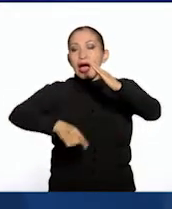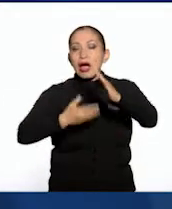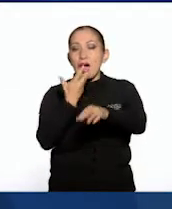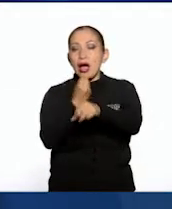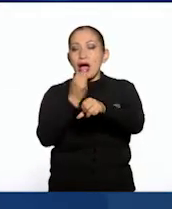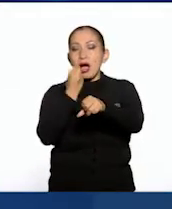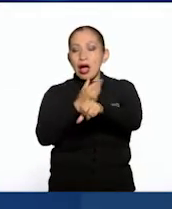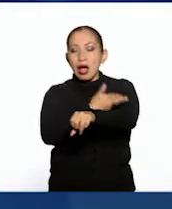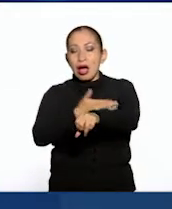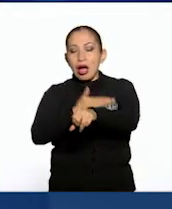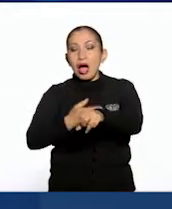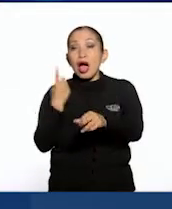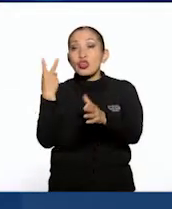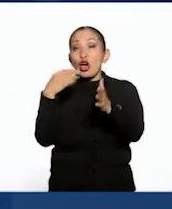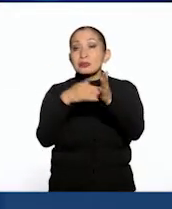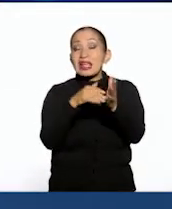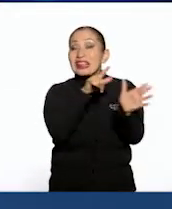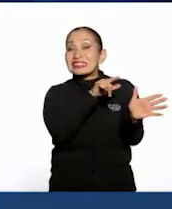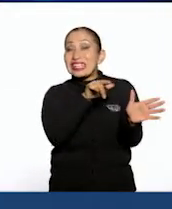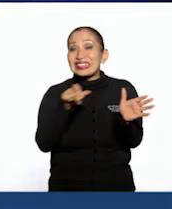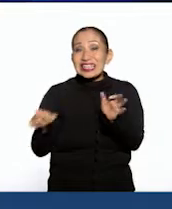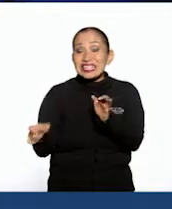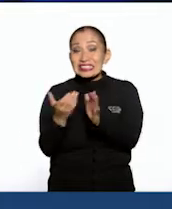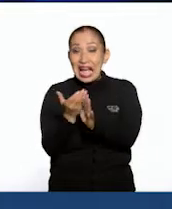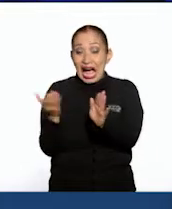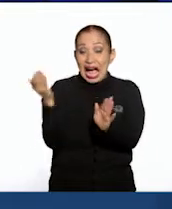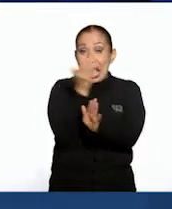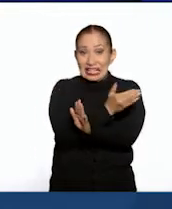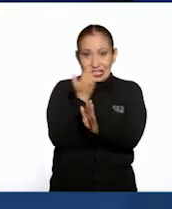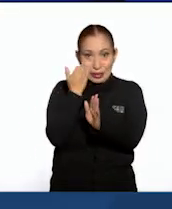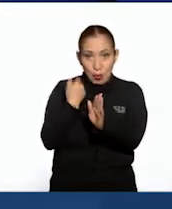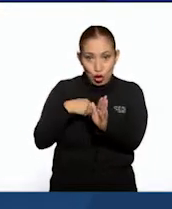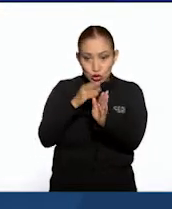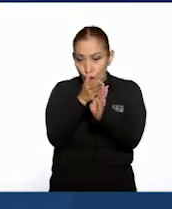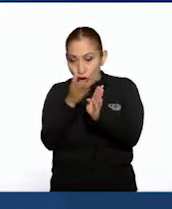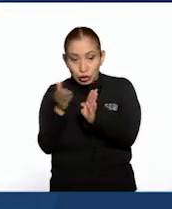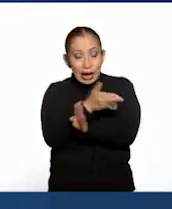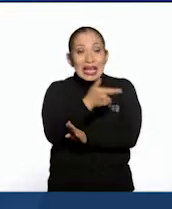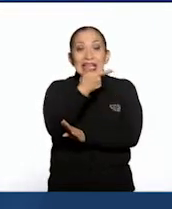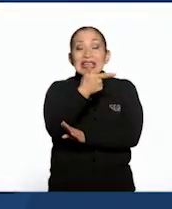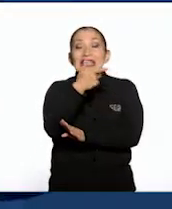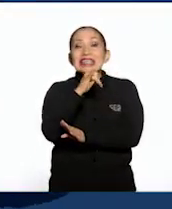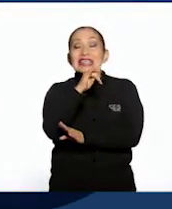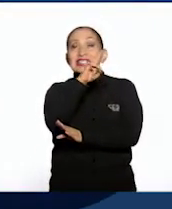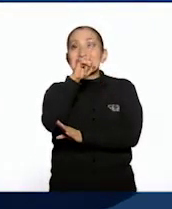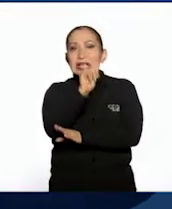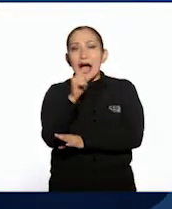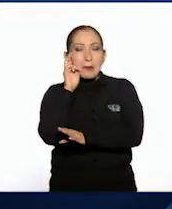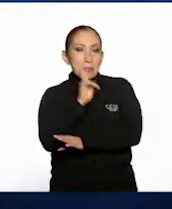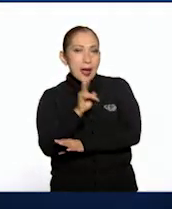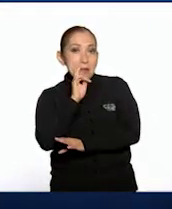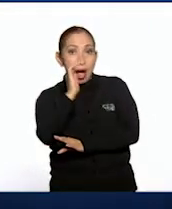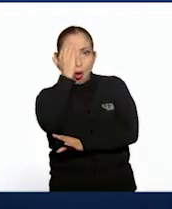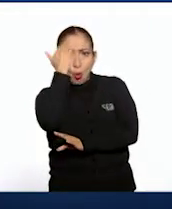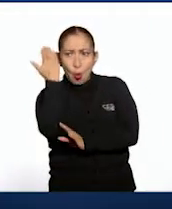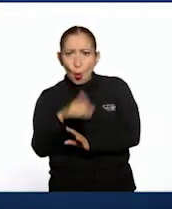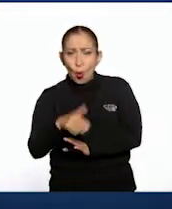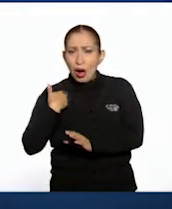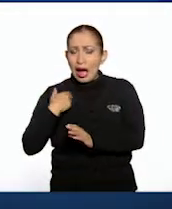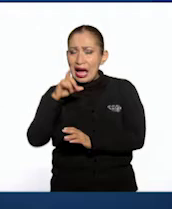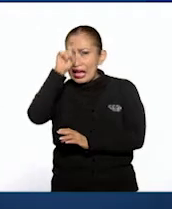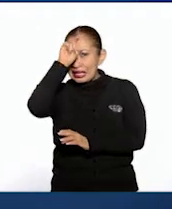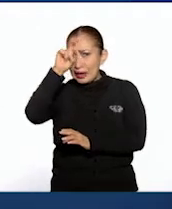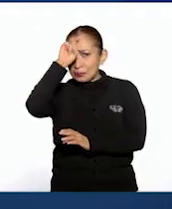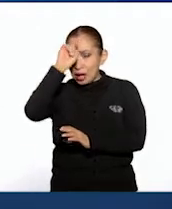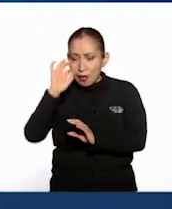construida alrededor del año 2700 antes de nuestra era en Giza, demuestra los conocimientos egipcios